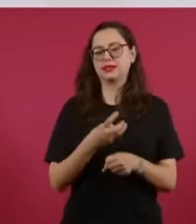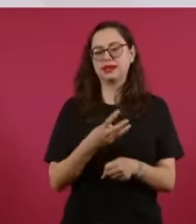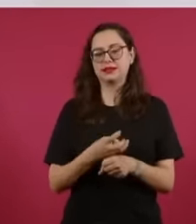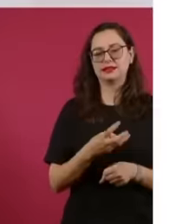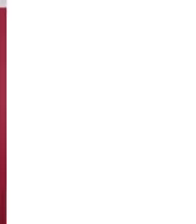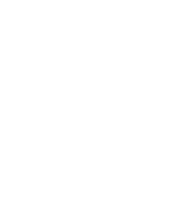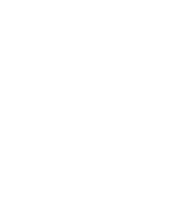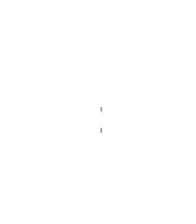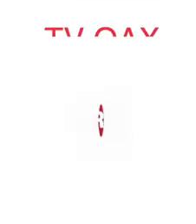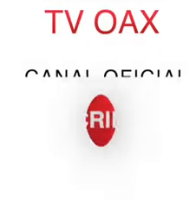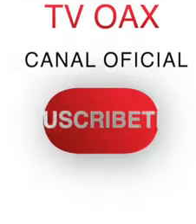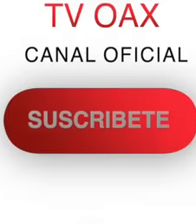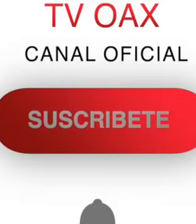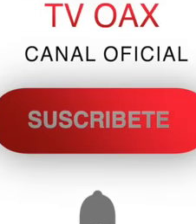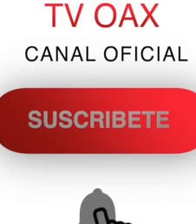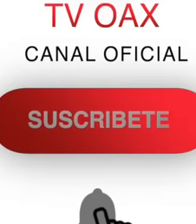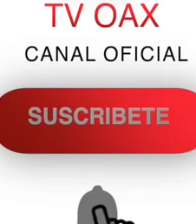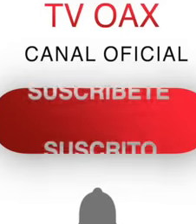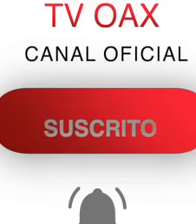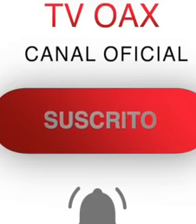Tercer grado. Y hay unos ahí,